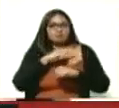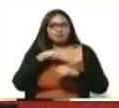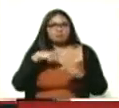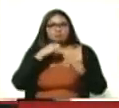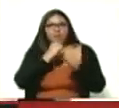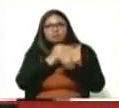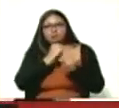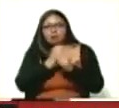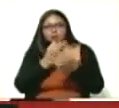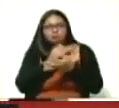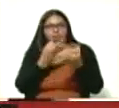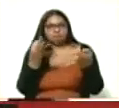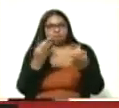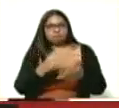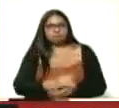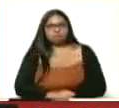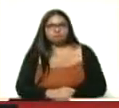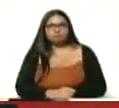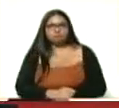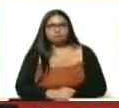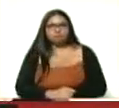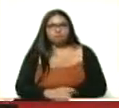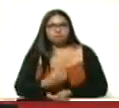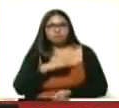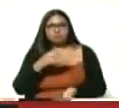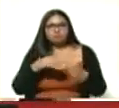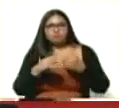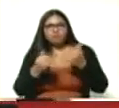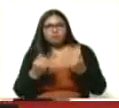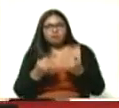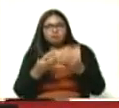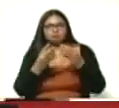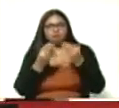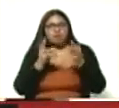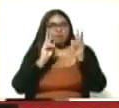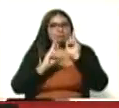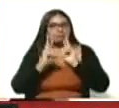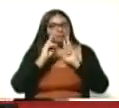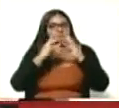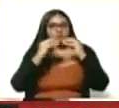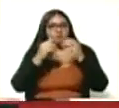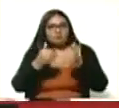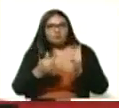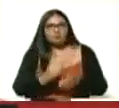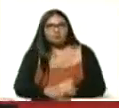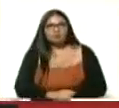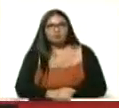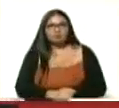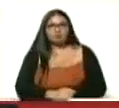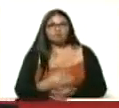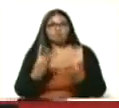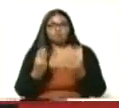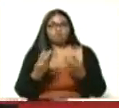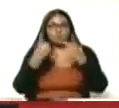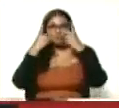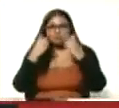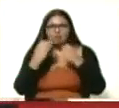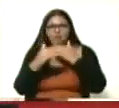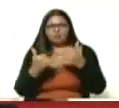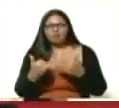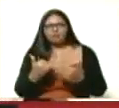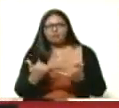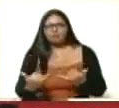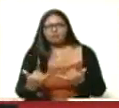trabajo impecable, un trabajo, digamos, muy pulcro, con mucha profesionalidad.